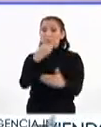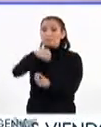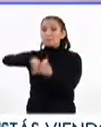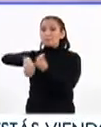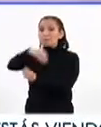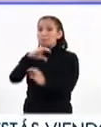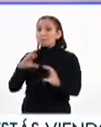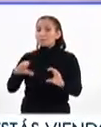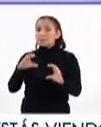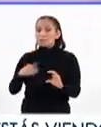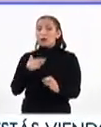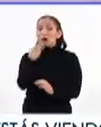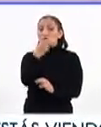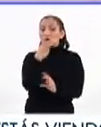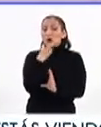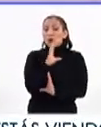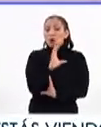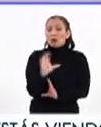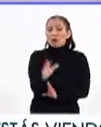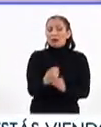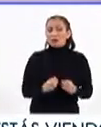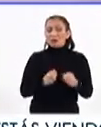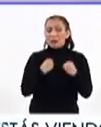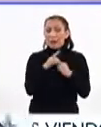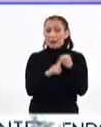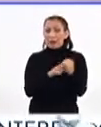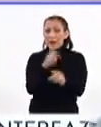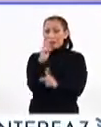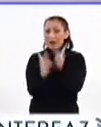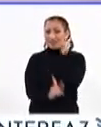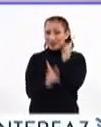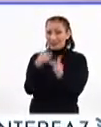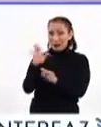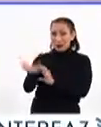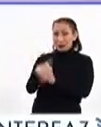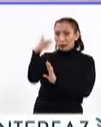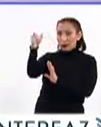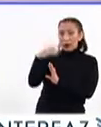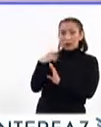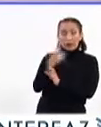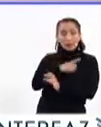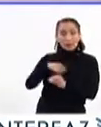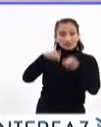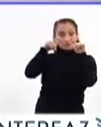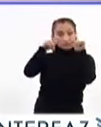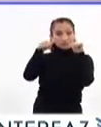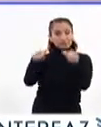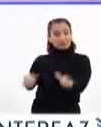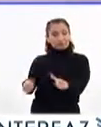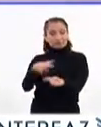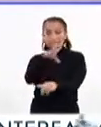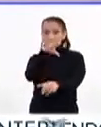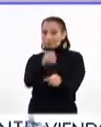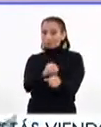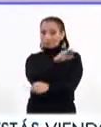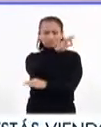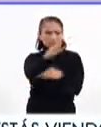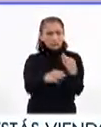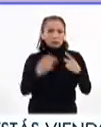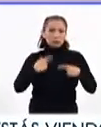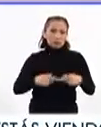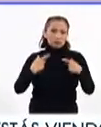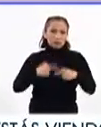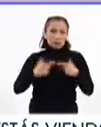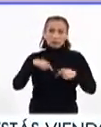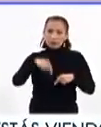sostenible. Es por eso que la conservación de la vida silvestre es un aspecto del problema ambiental que requiere la atención total de todos los